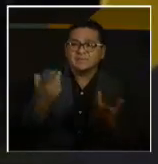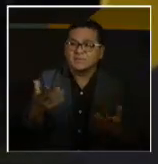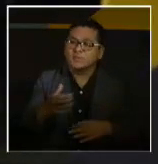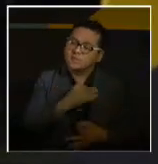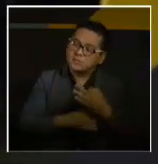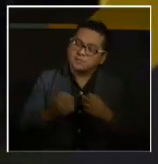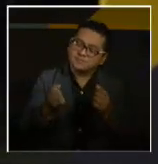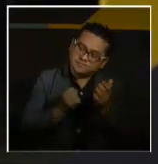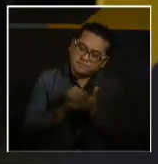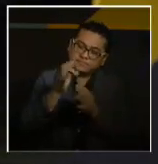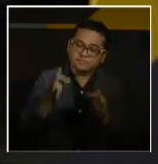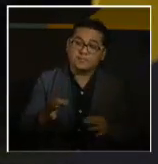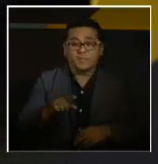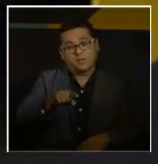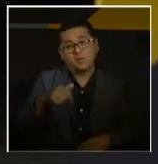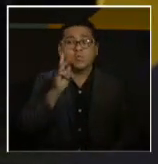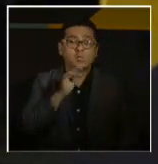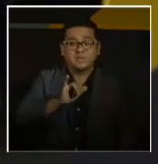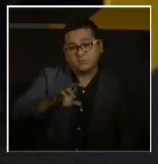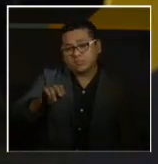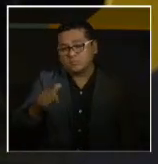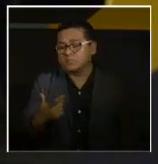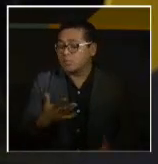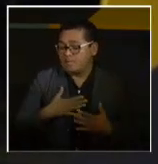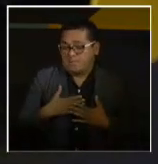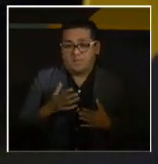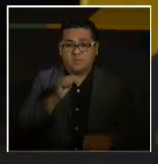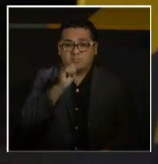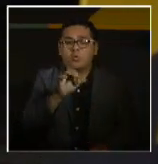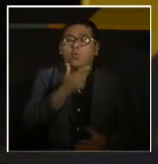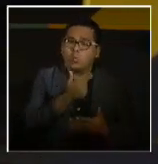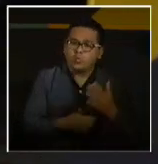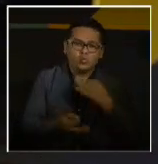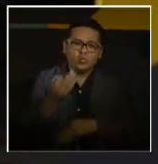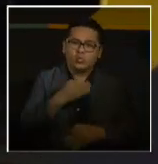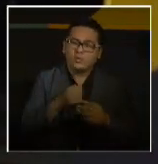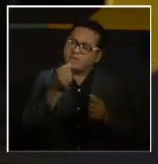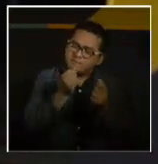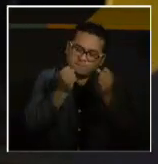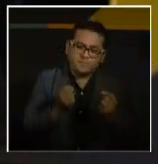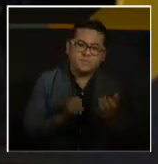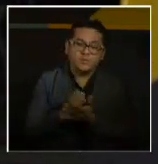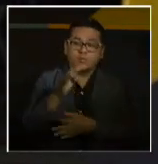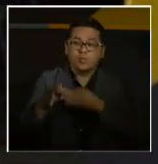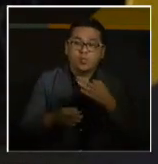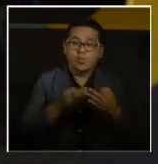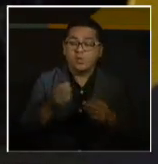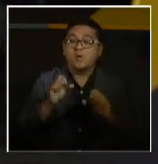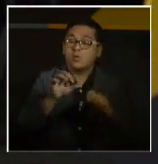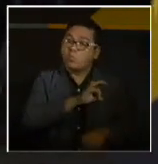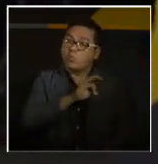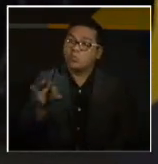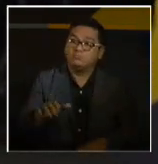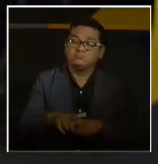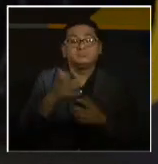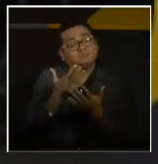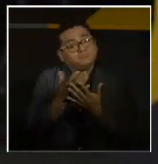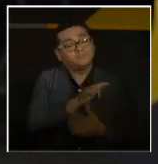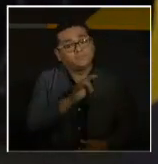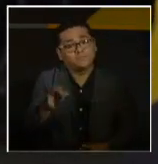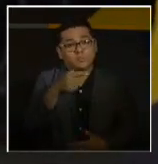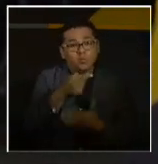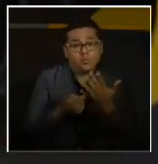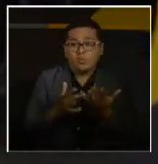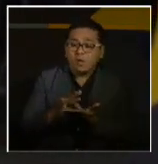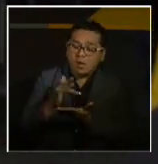estarán tomando la decisión si esto se aprueba o no se aprueba. Pero de mi parte, cuentan con toda la firmeza, con toda la determinación y también espero poder contar